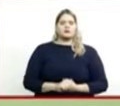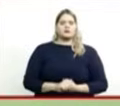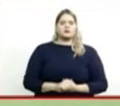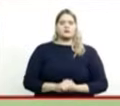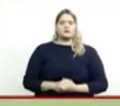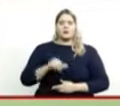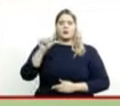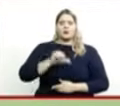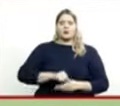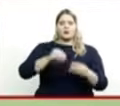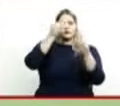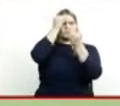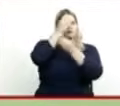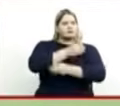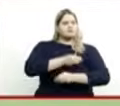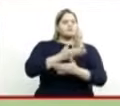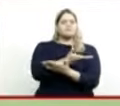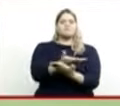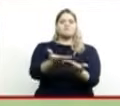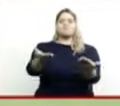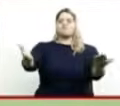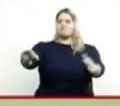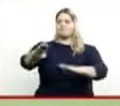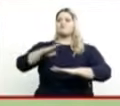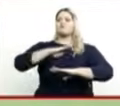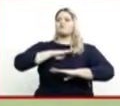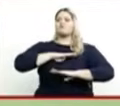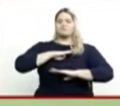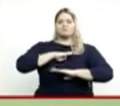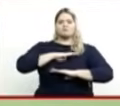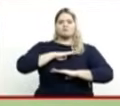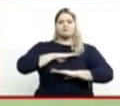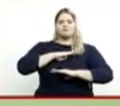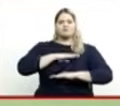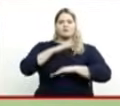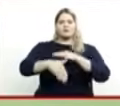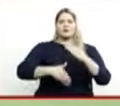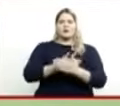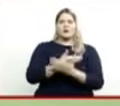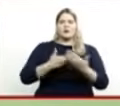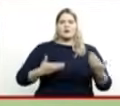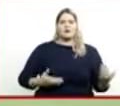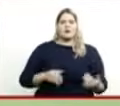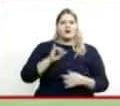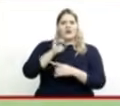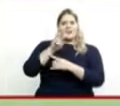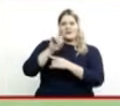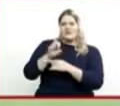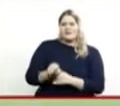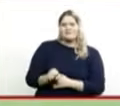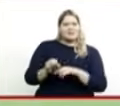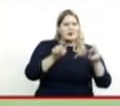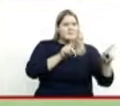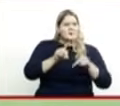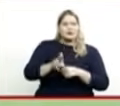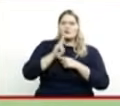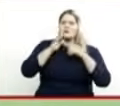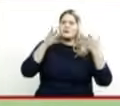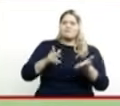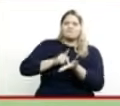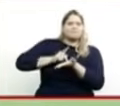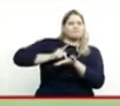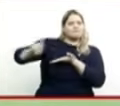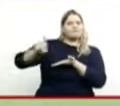Hoy puedo informar con satisfacción que los impuestos que con sacrificios pagan los hondureños y